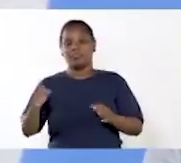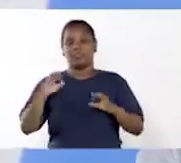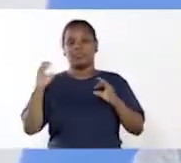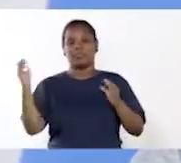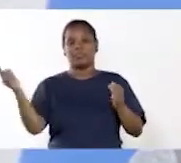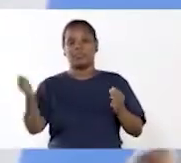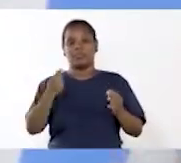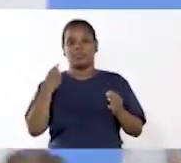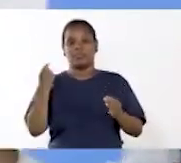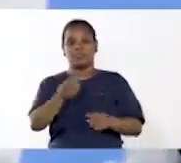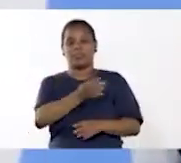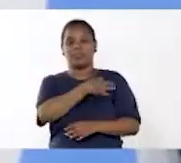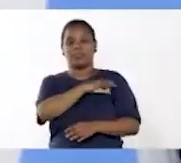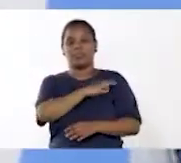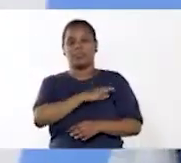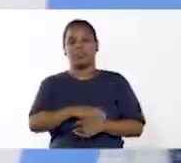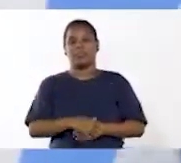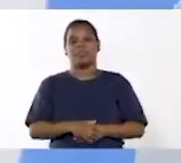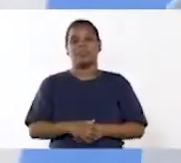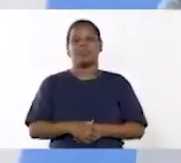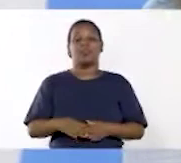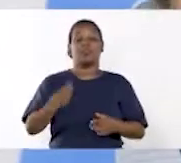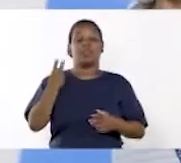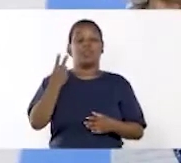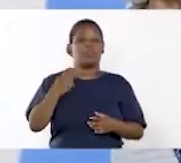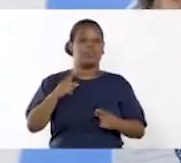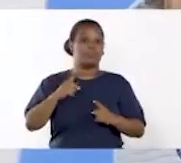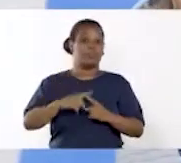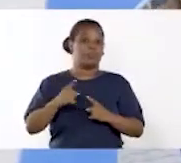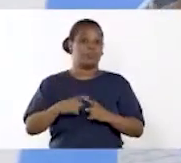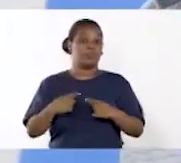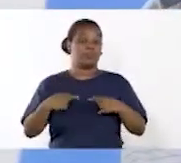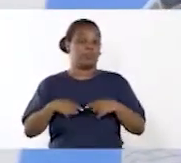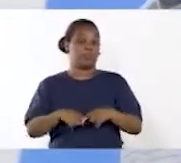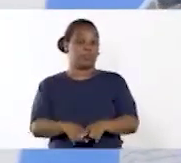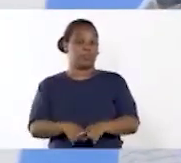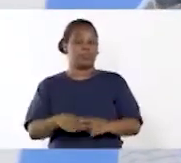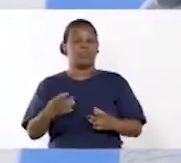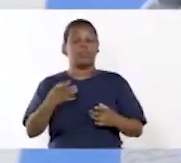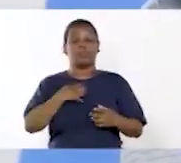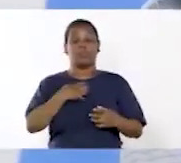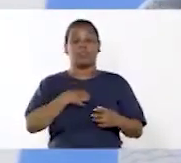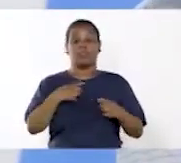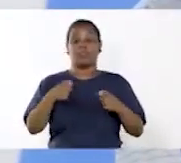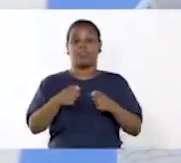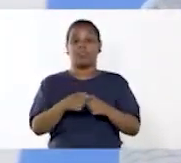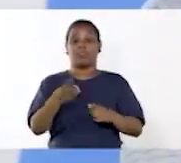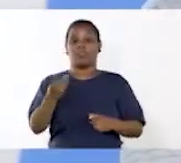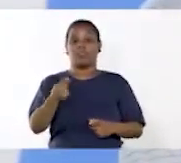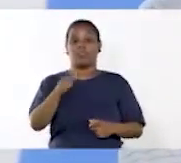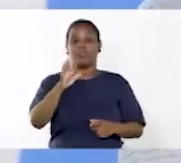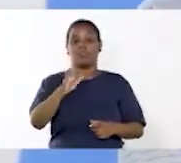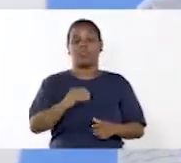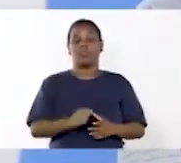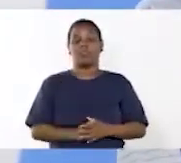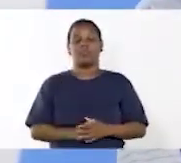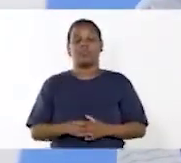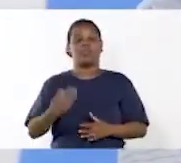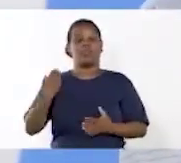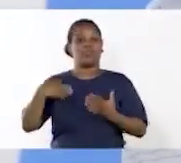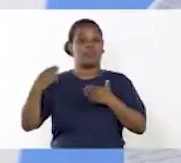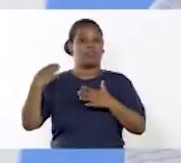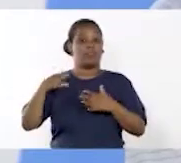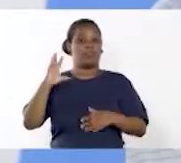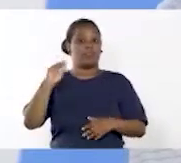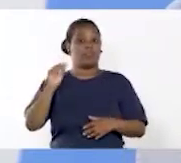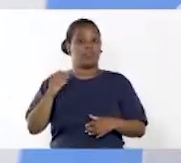2 tareas que le van a anexar a esa unidad corresponden a la unidad número 5. De manera que estuvimos hablando en encuentros